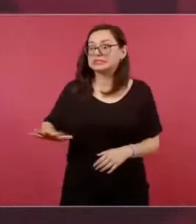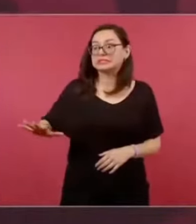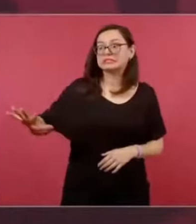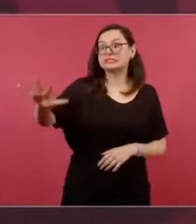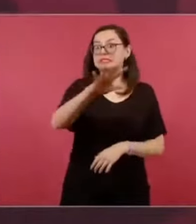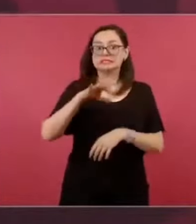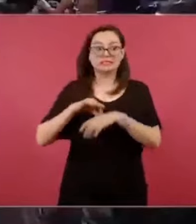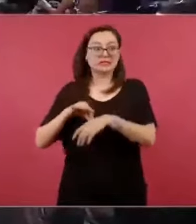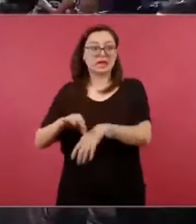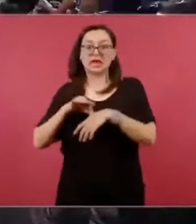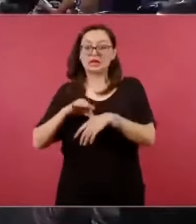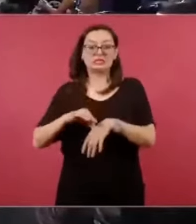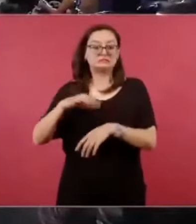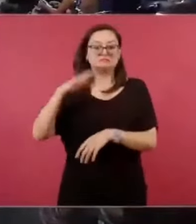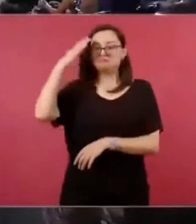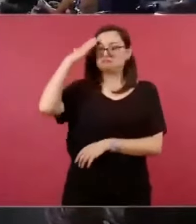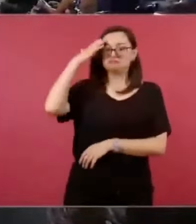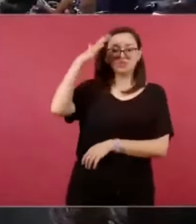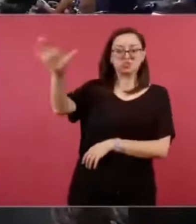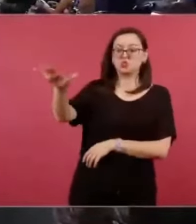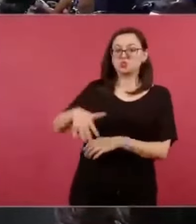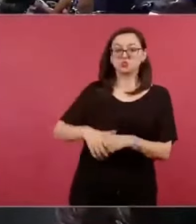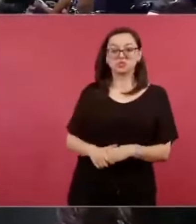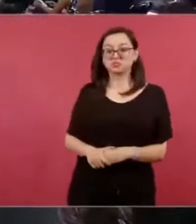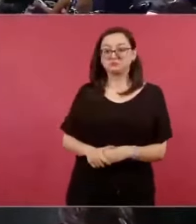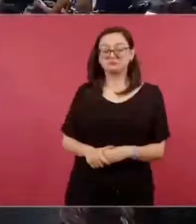del pueblo, son dos mundos.